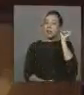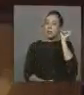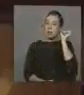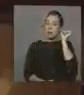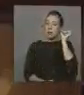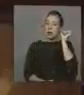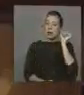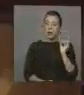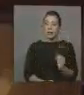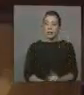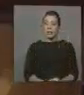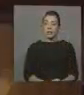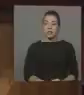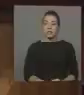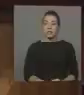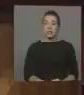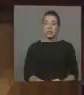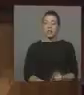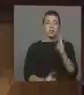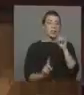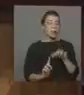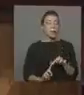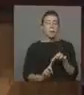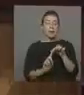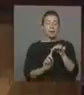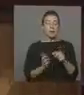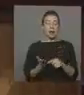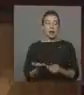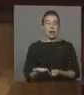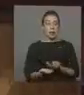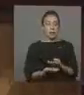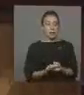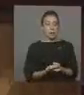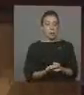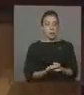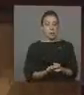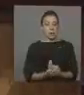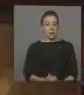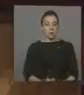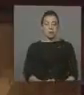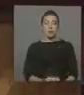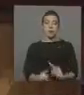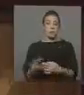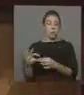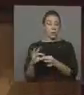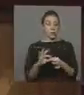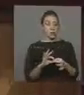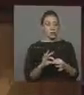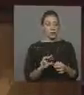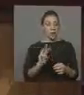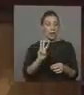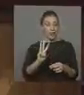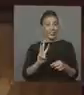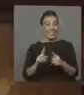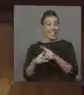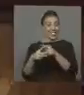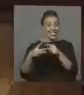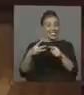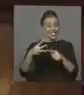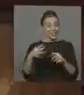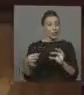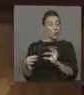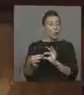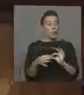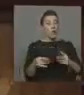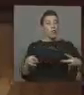continúa el mensaje, están en el centro de esta propuesta. Por tal razón, las 3 causales de interrupción legal